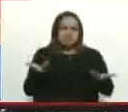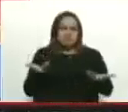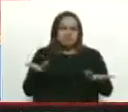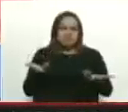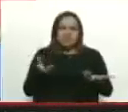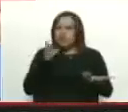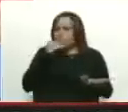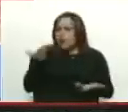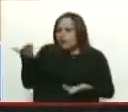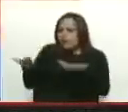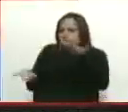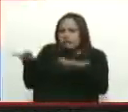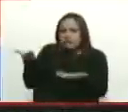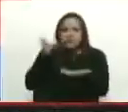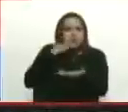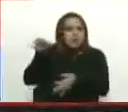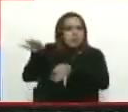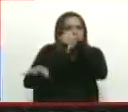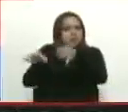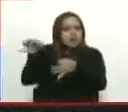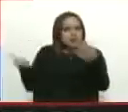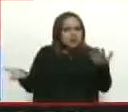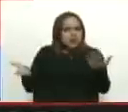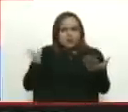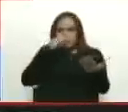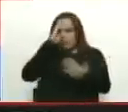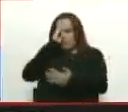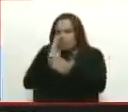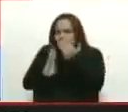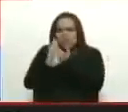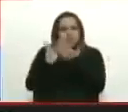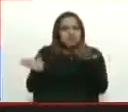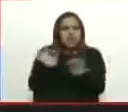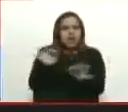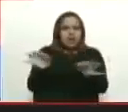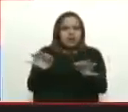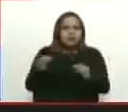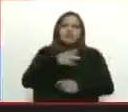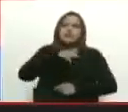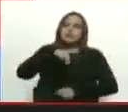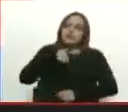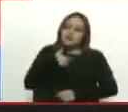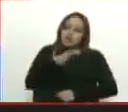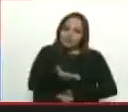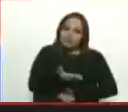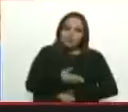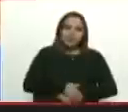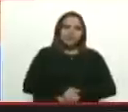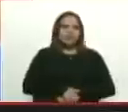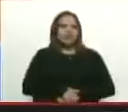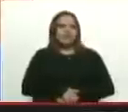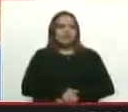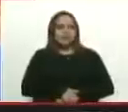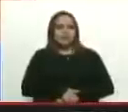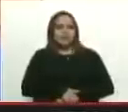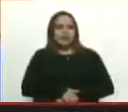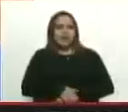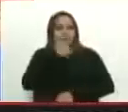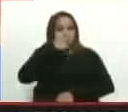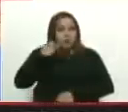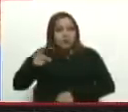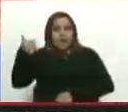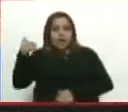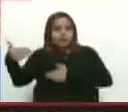¿Cuál imparcialidad? ¿Cuál justicia hablan ellos? Por eso nosotros tenemos... Eso, los pueblos atacados